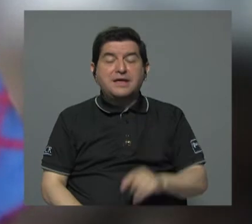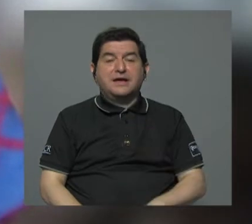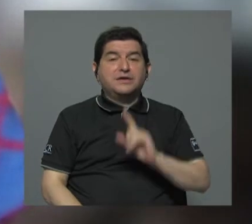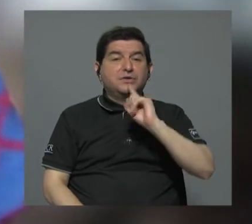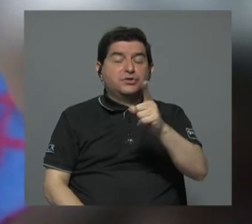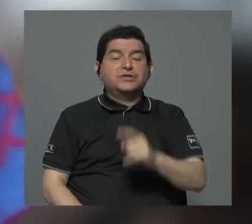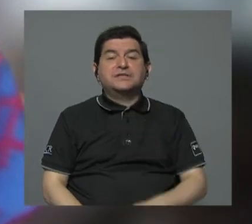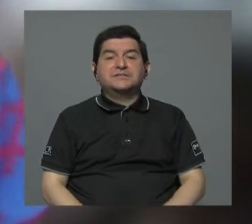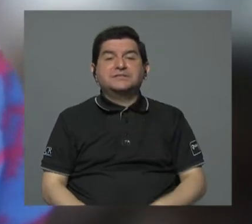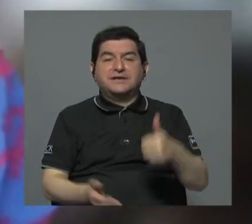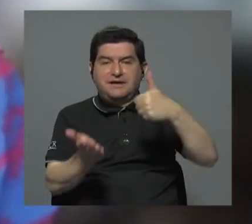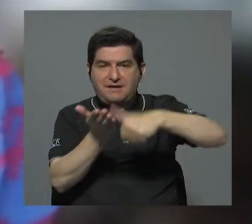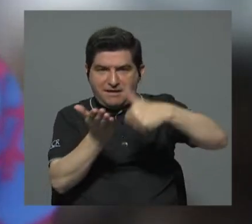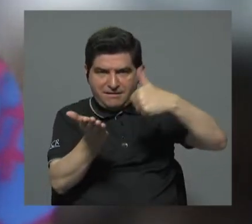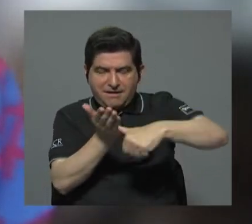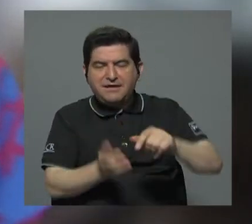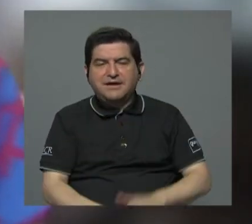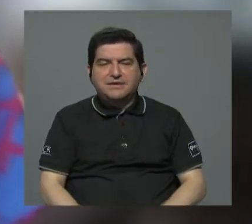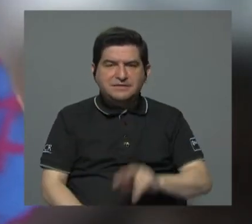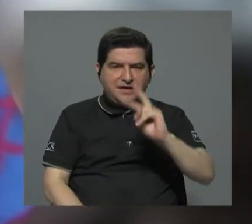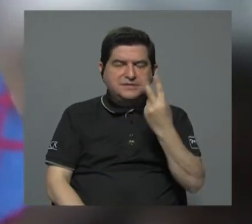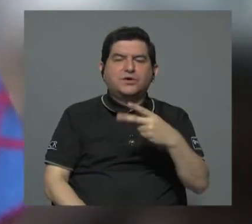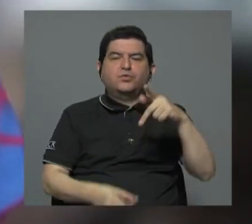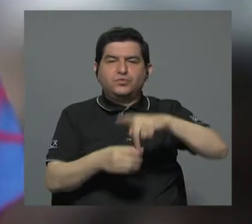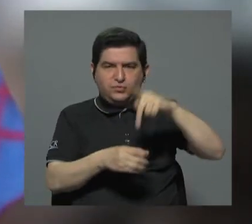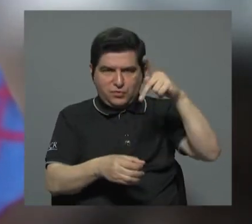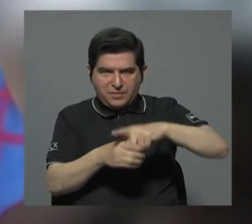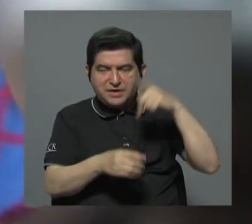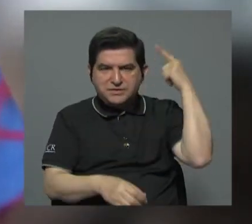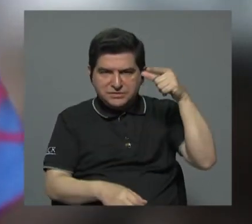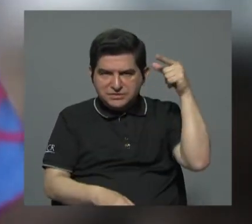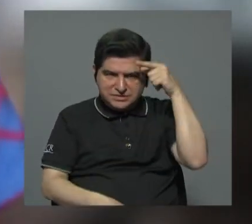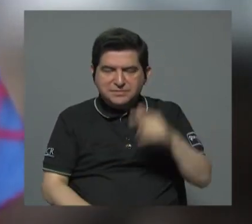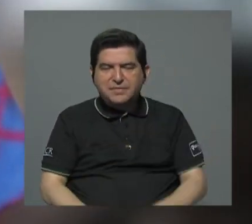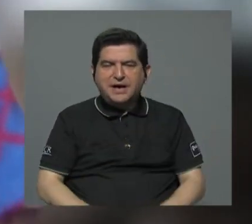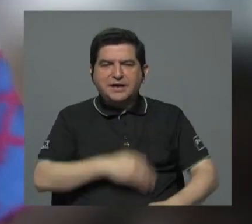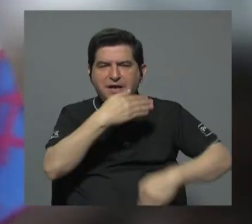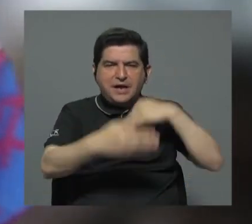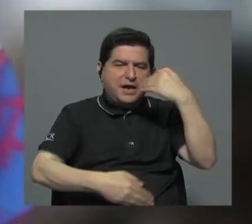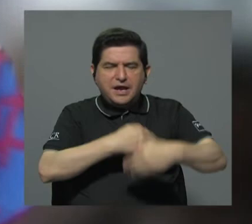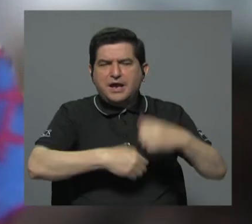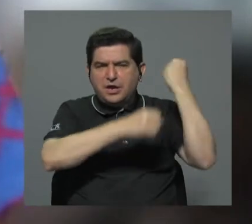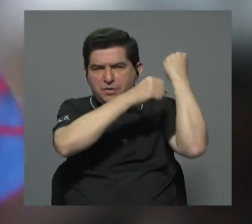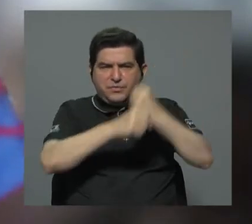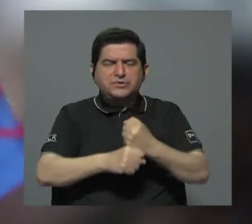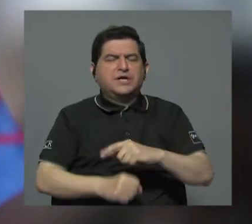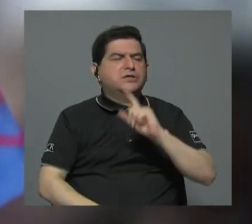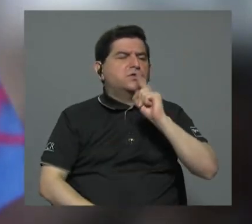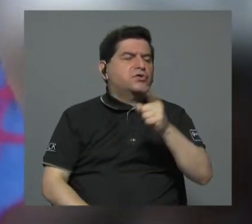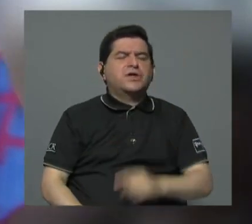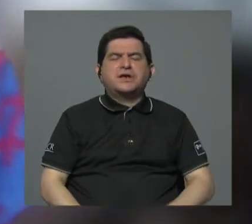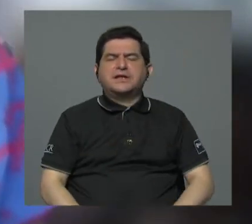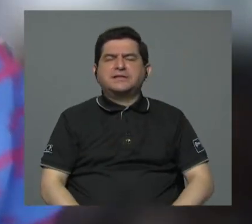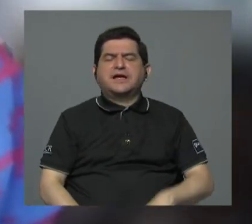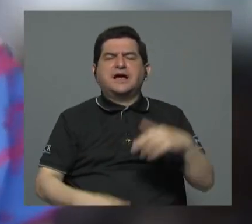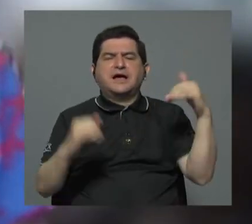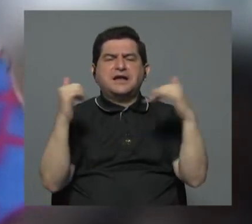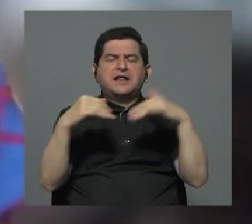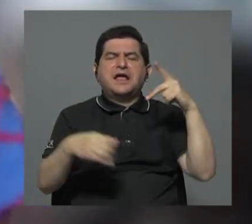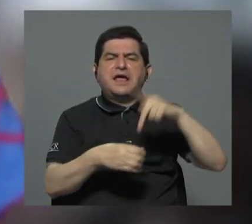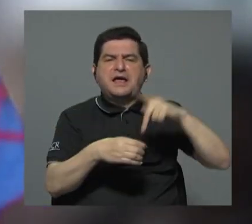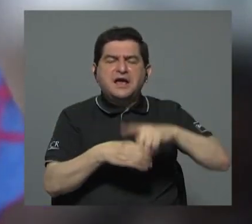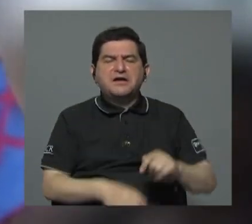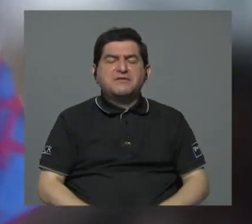en la carta. Y el segundo es haber participado, obviamente, en la conquista, declarando las batallas a las que fueron, si en ellas